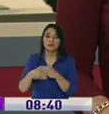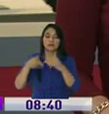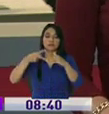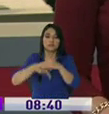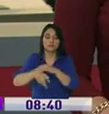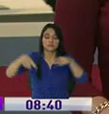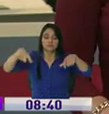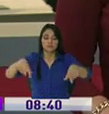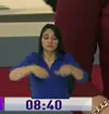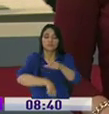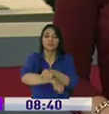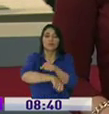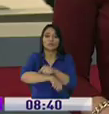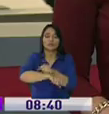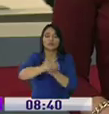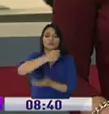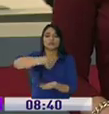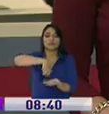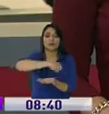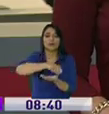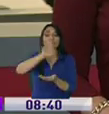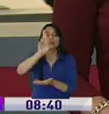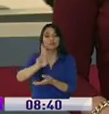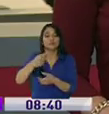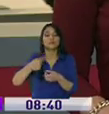de fútbol en Solanda, al sur de la capital.